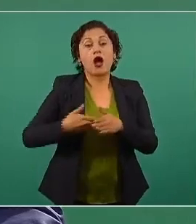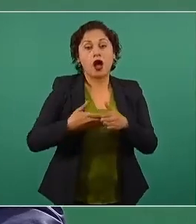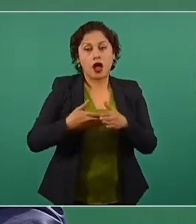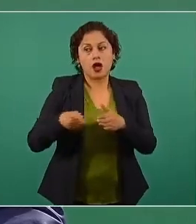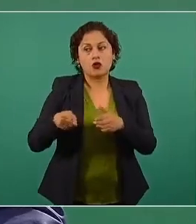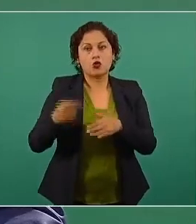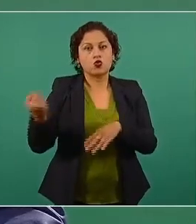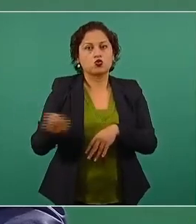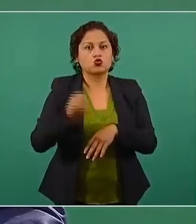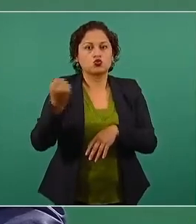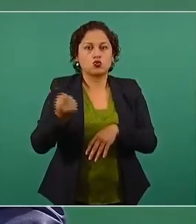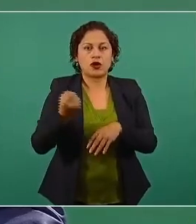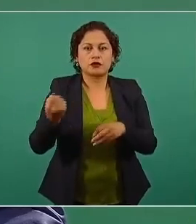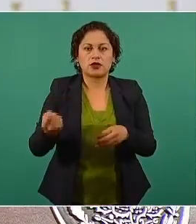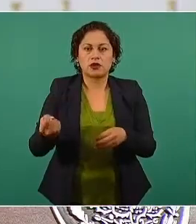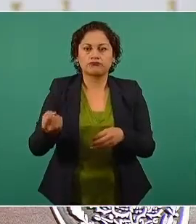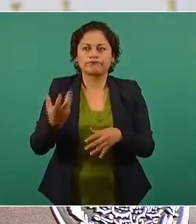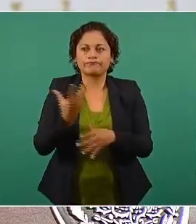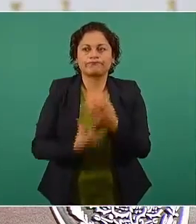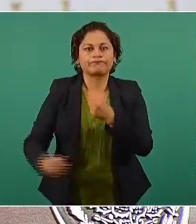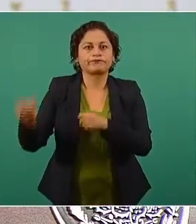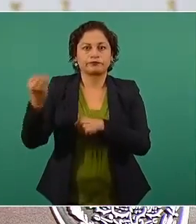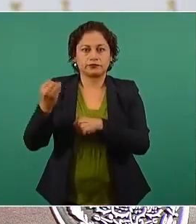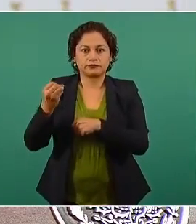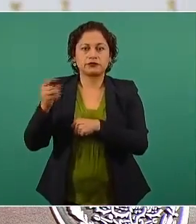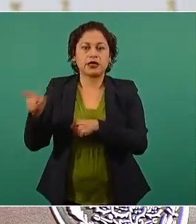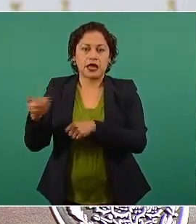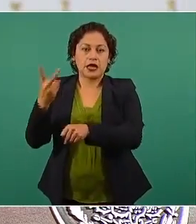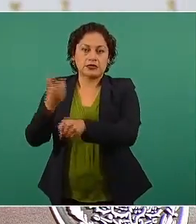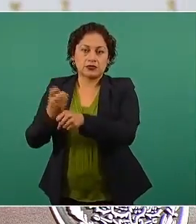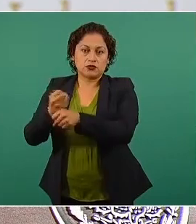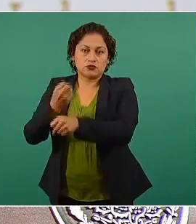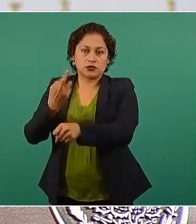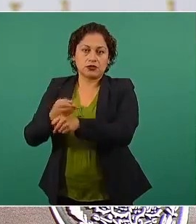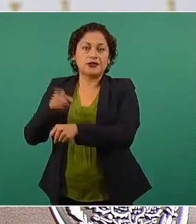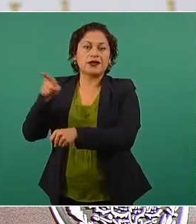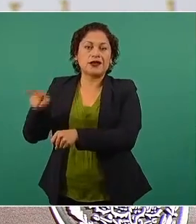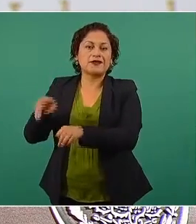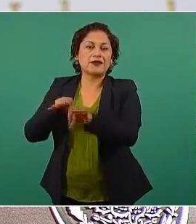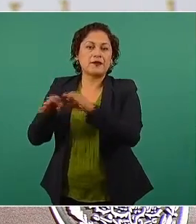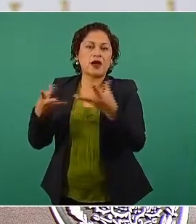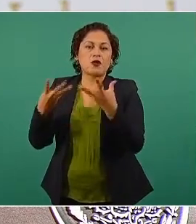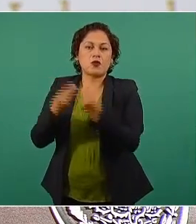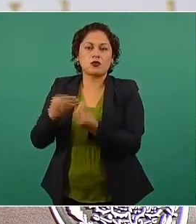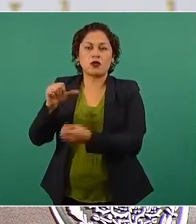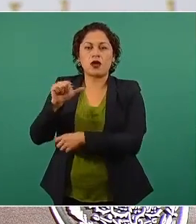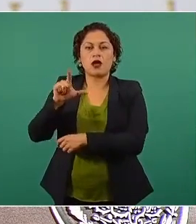de la subsecretaría de Alejandro Encinas,